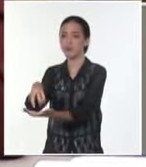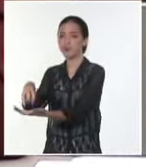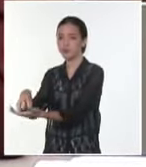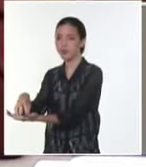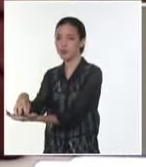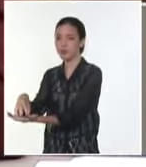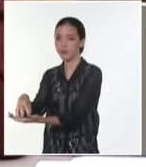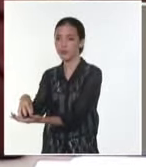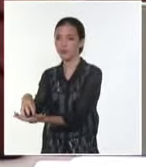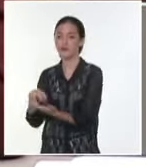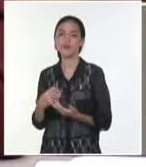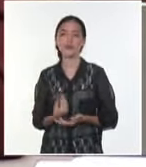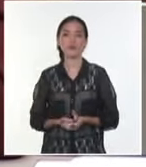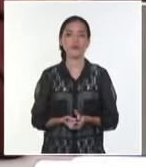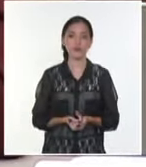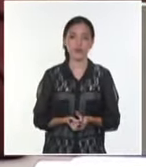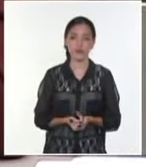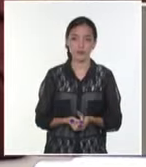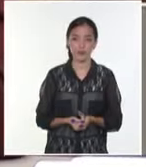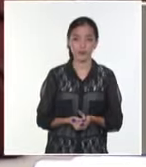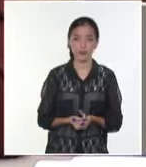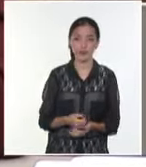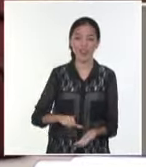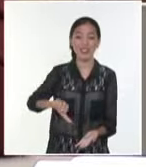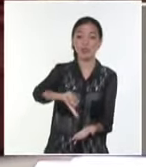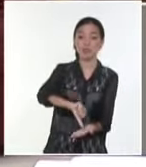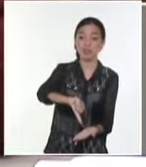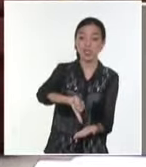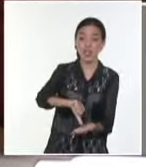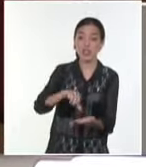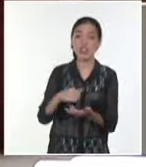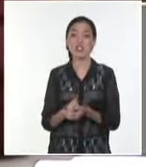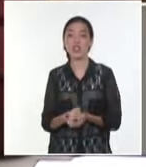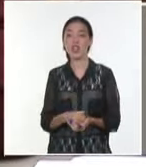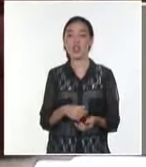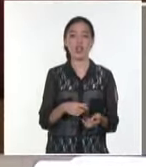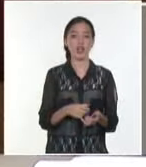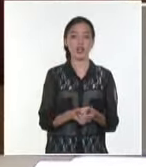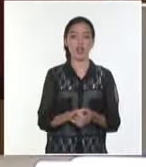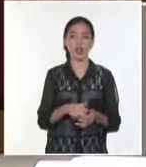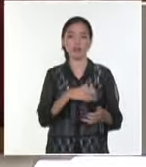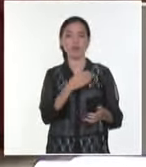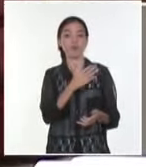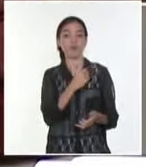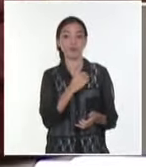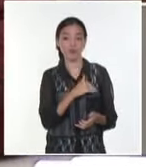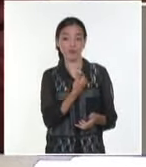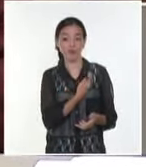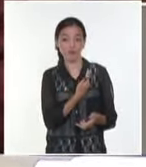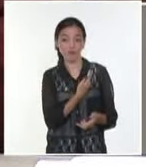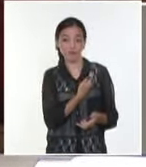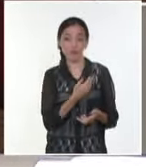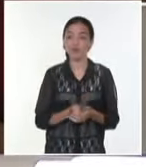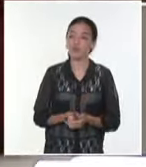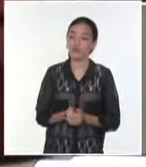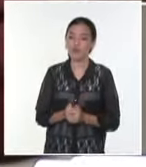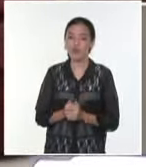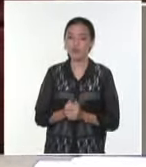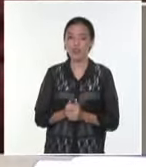en la sede de la región militar tienen un organopónico, tienen cría de